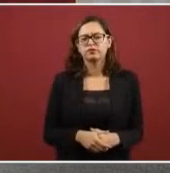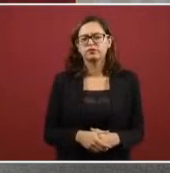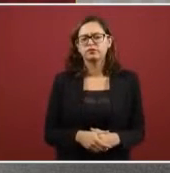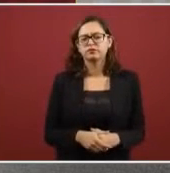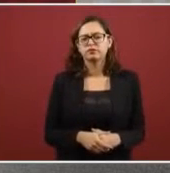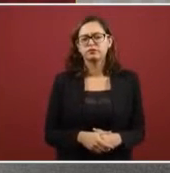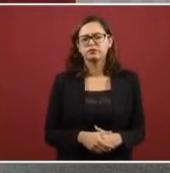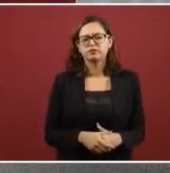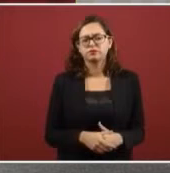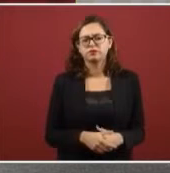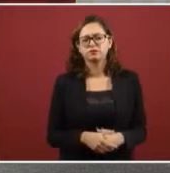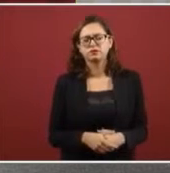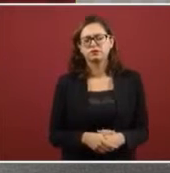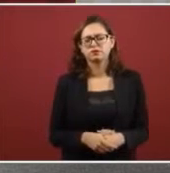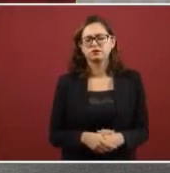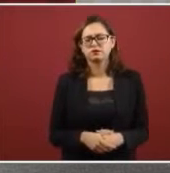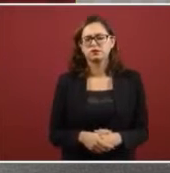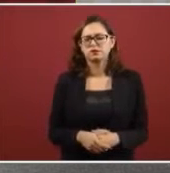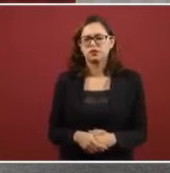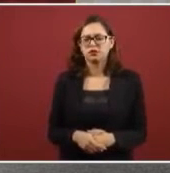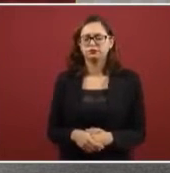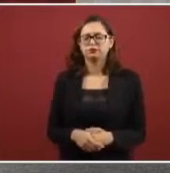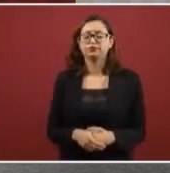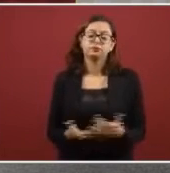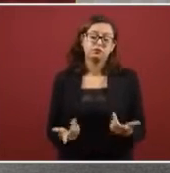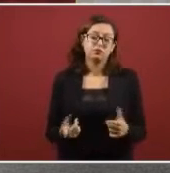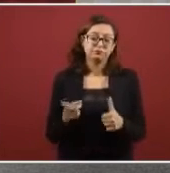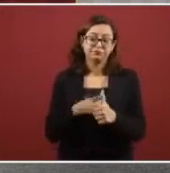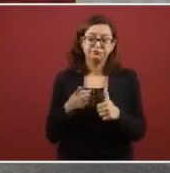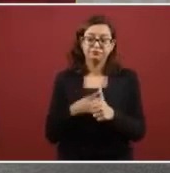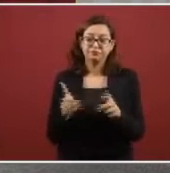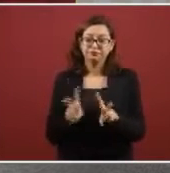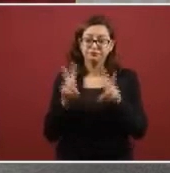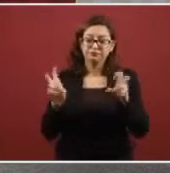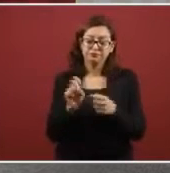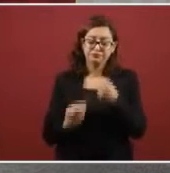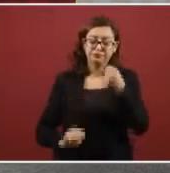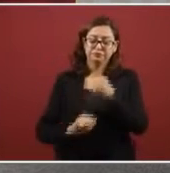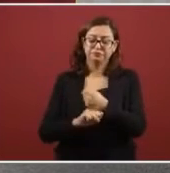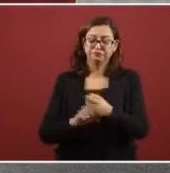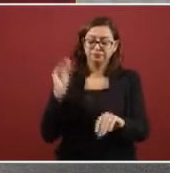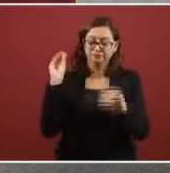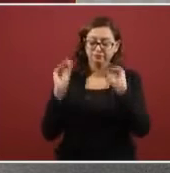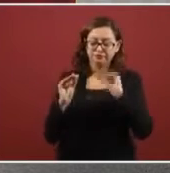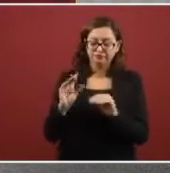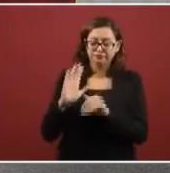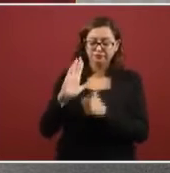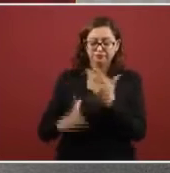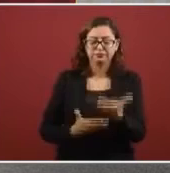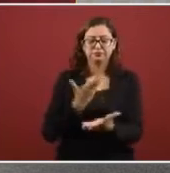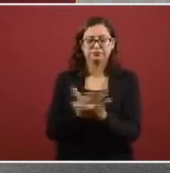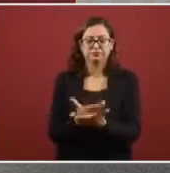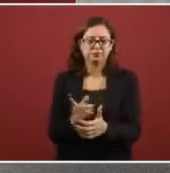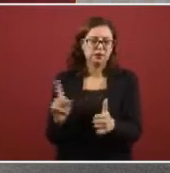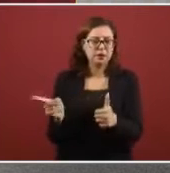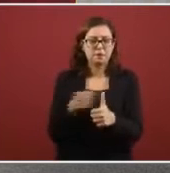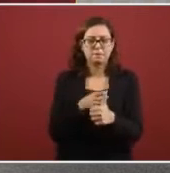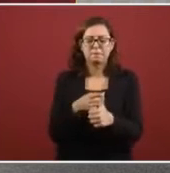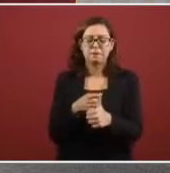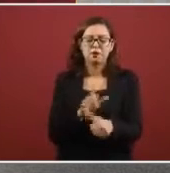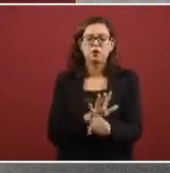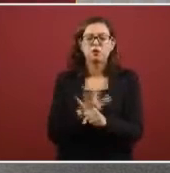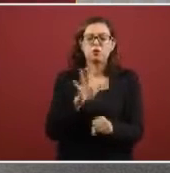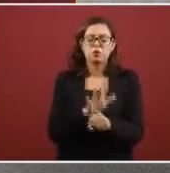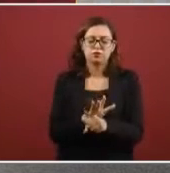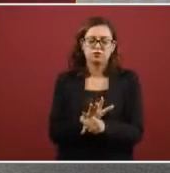son los principios sobre los que se construyó el paquete económico. por el que se construyó el paquete económico. Es